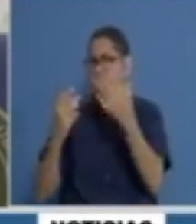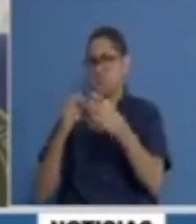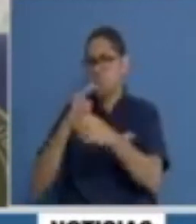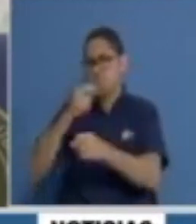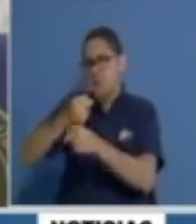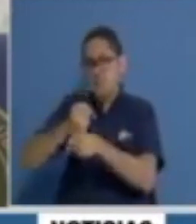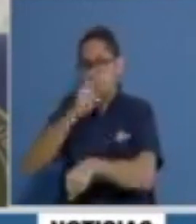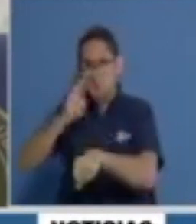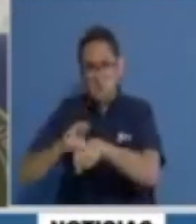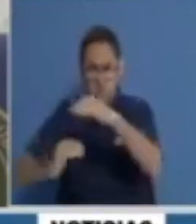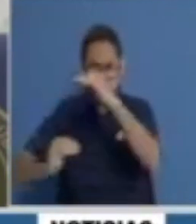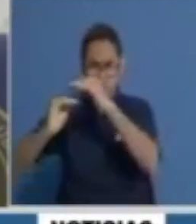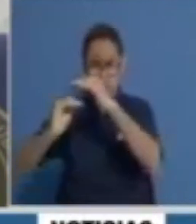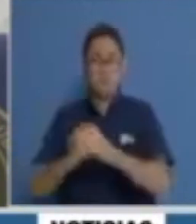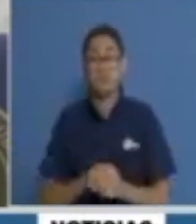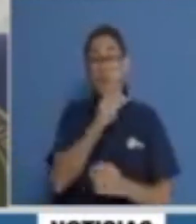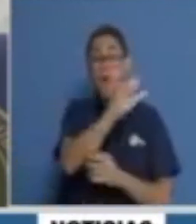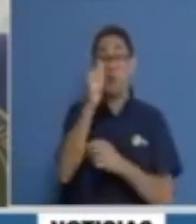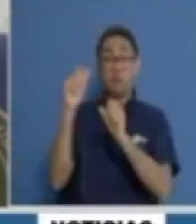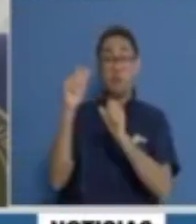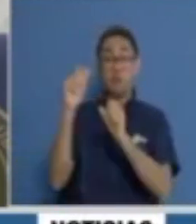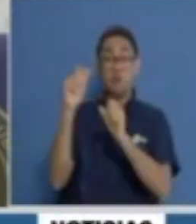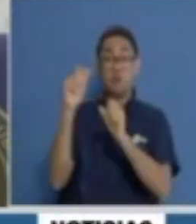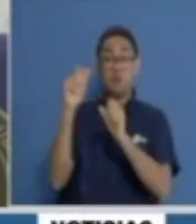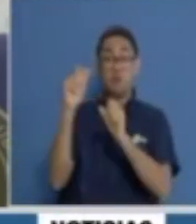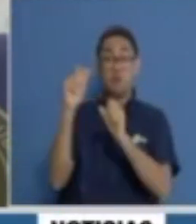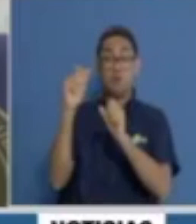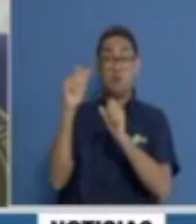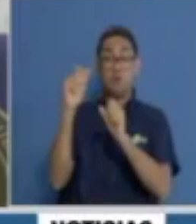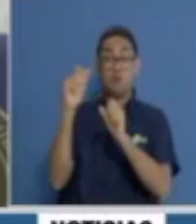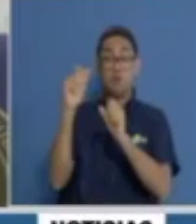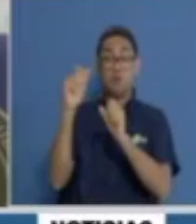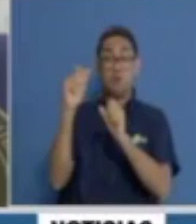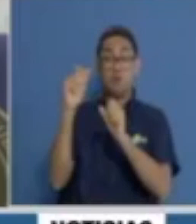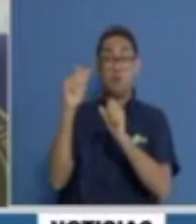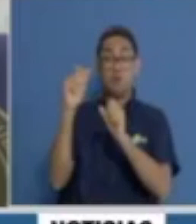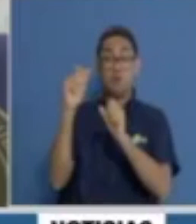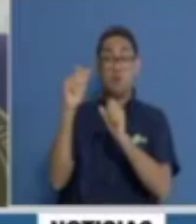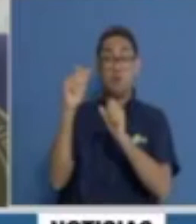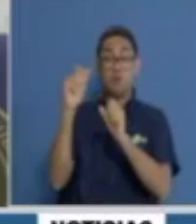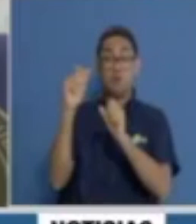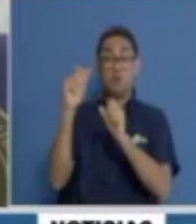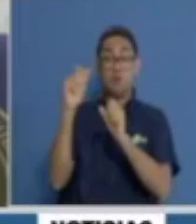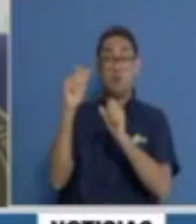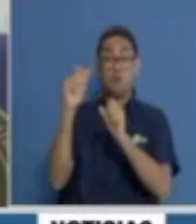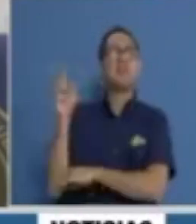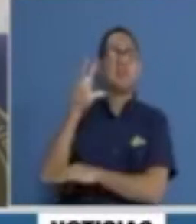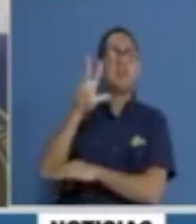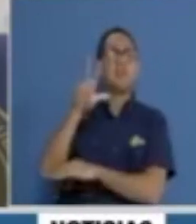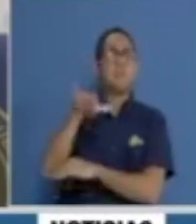lo que hemos venido siguiendo durante las últimas semanas. Esta información está actualizada hasta el 3 de